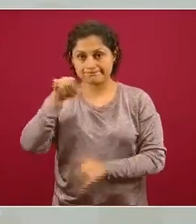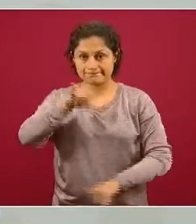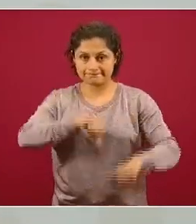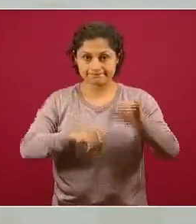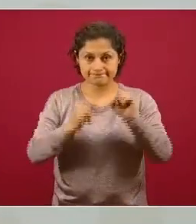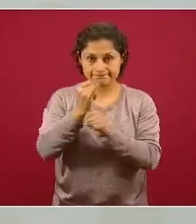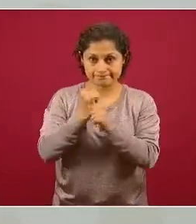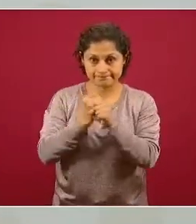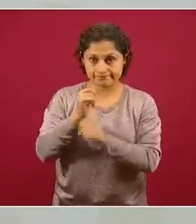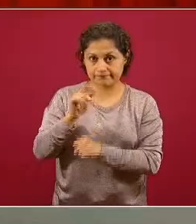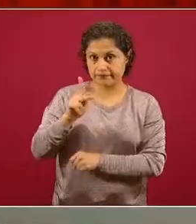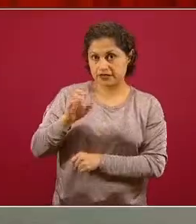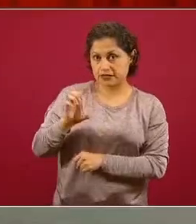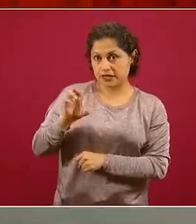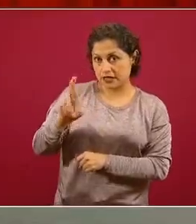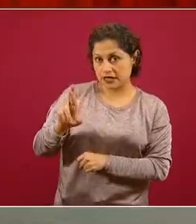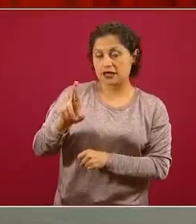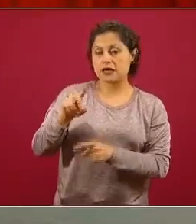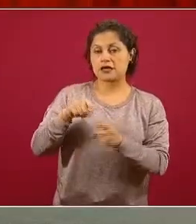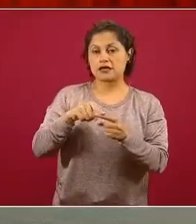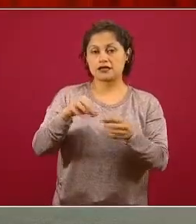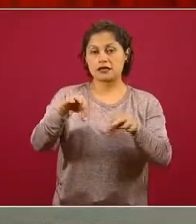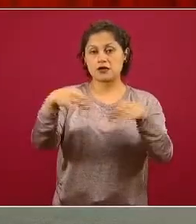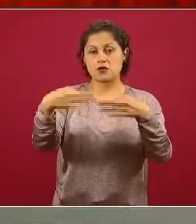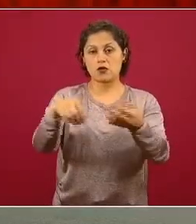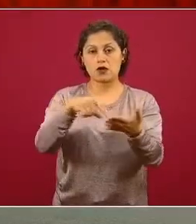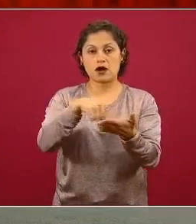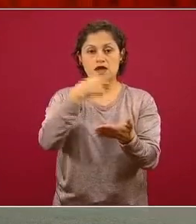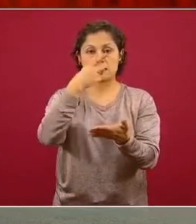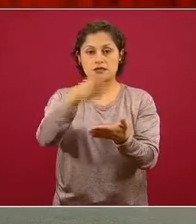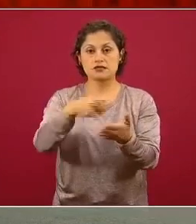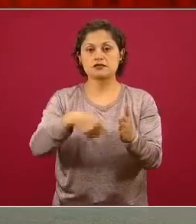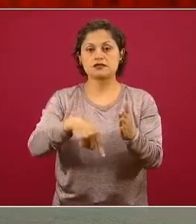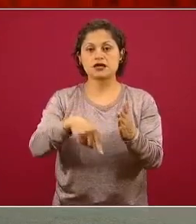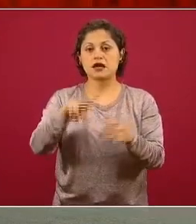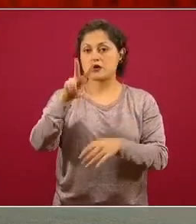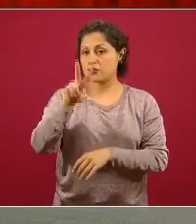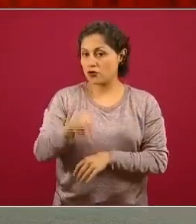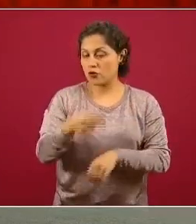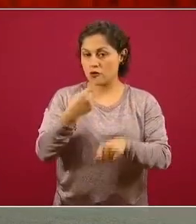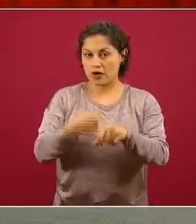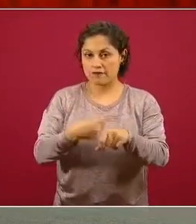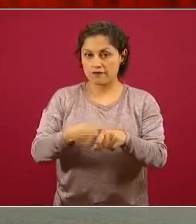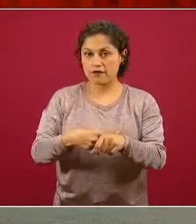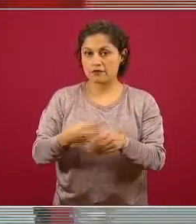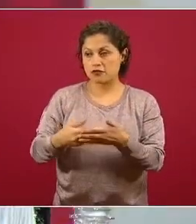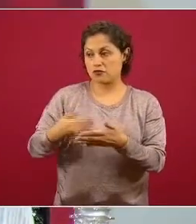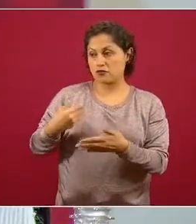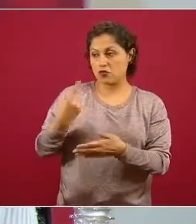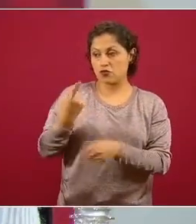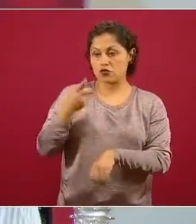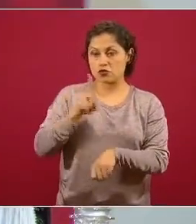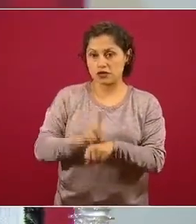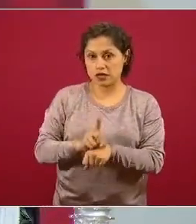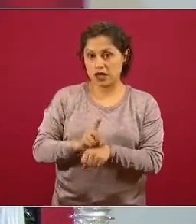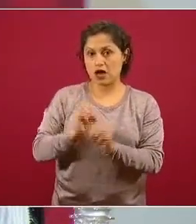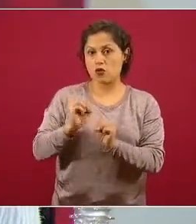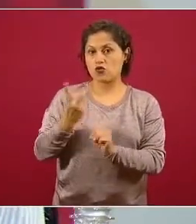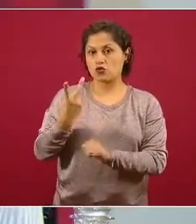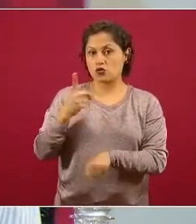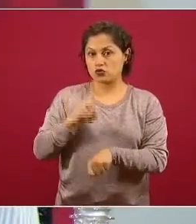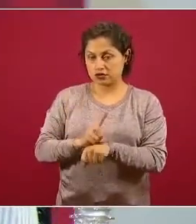menos y un resultado negativo 48 horas antes de ingresar. No